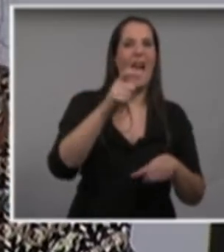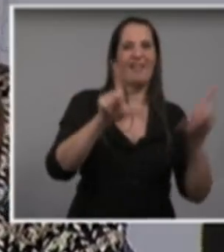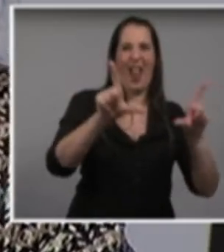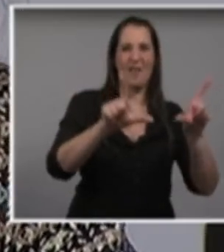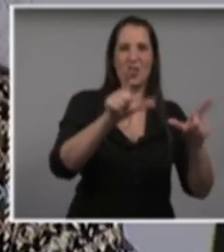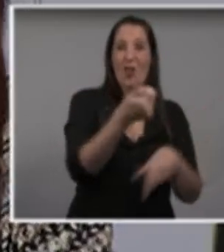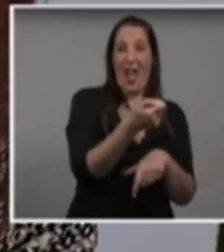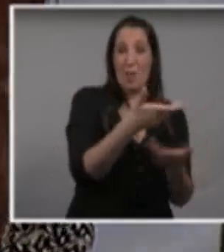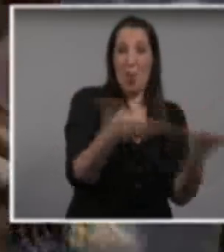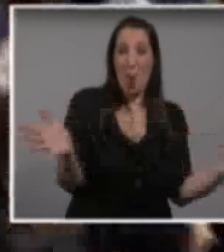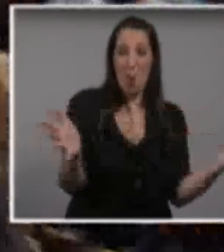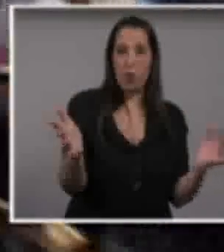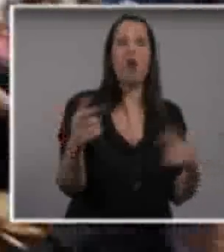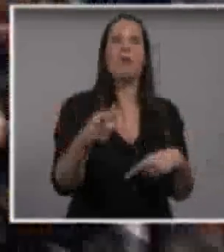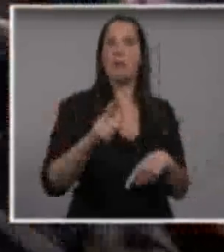que ayer